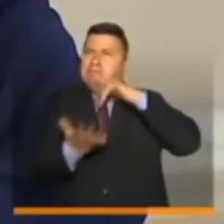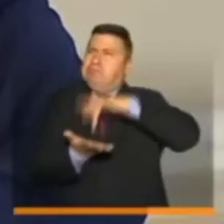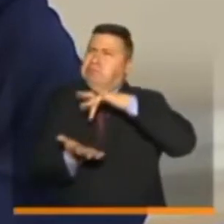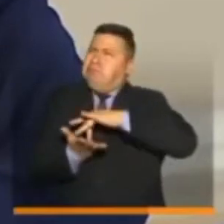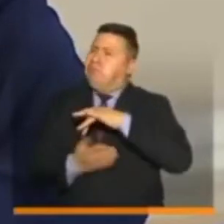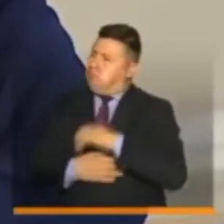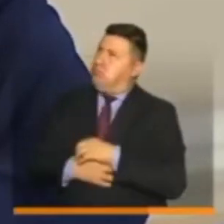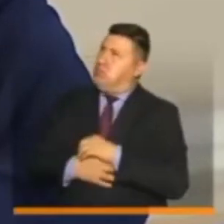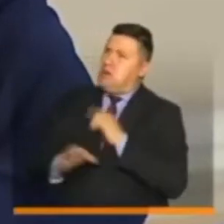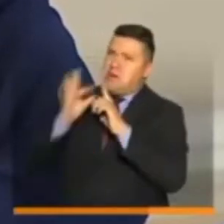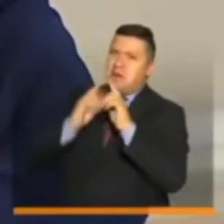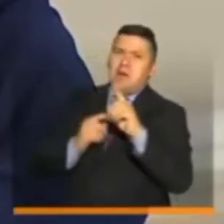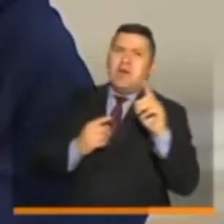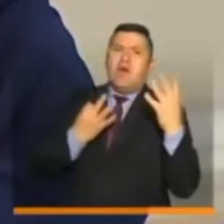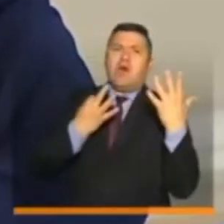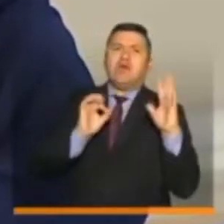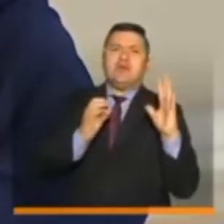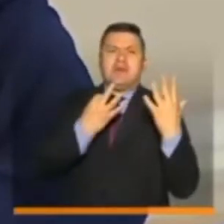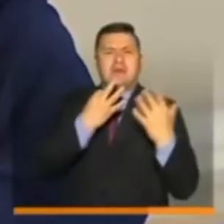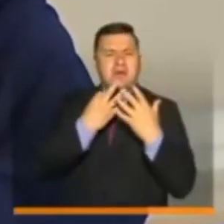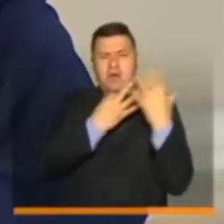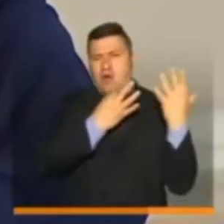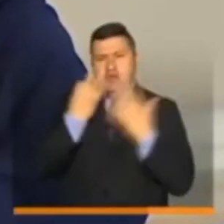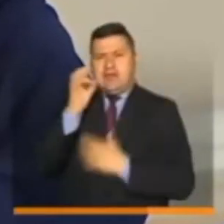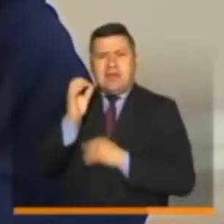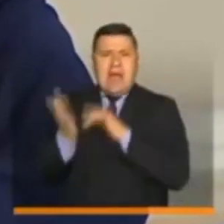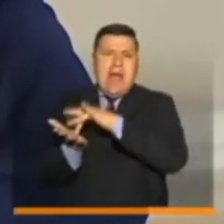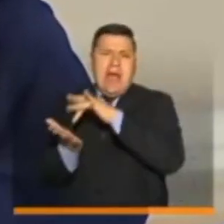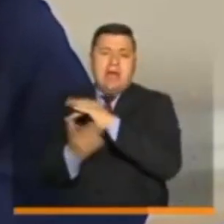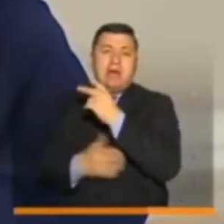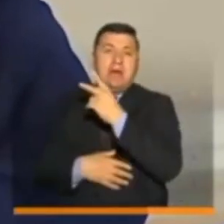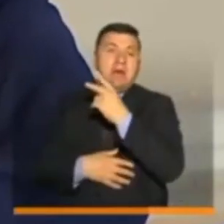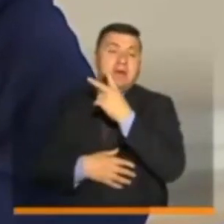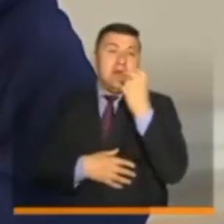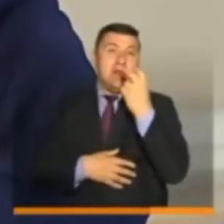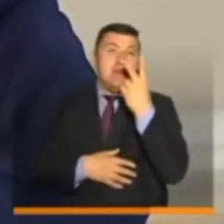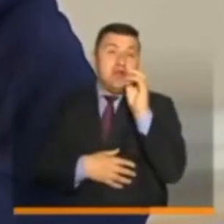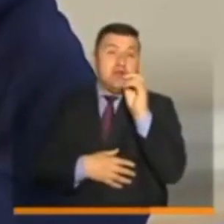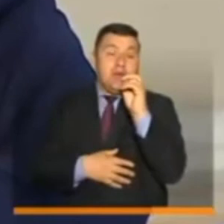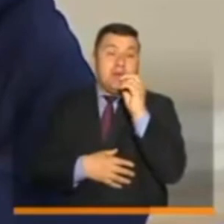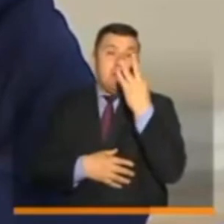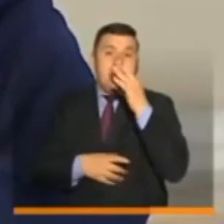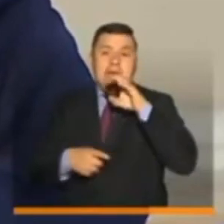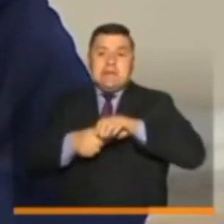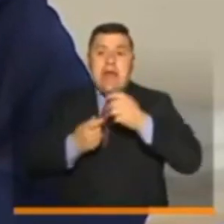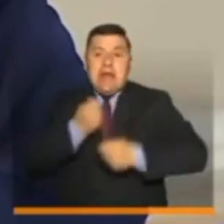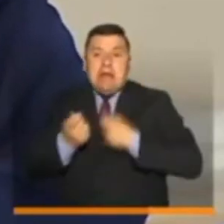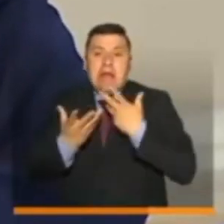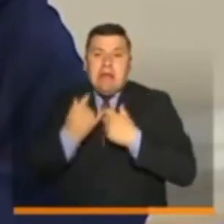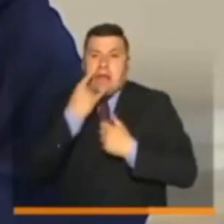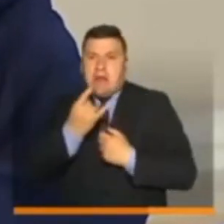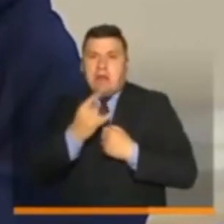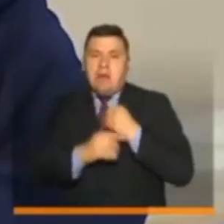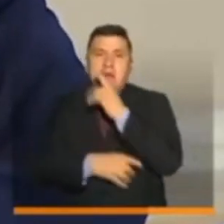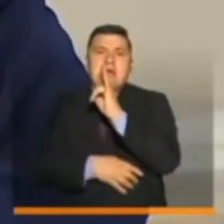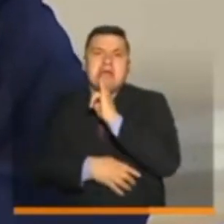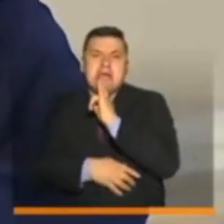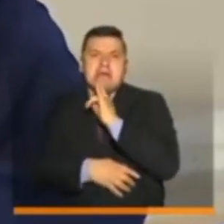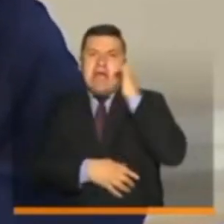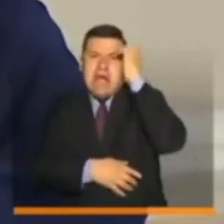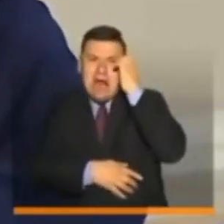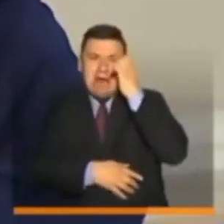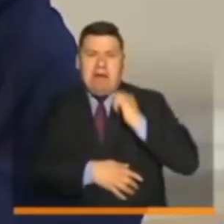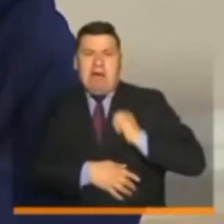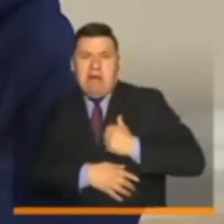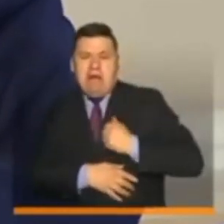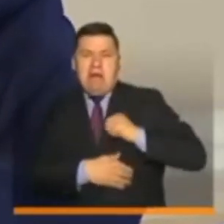anteriores, casi 830 asistentes y 312% crecieron las citas de negocios de inversionistas de Estados Unidos, de Europa,